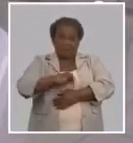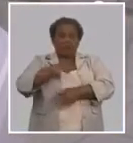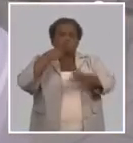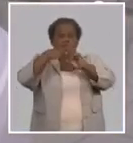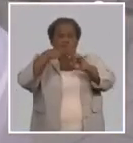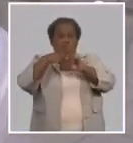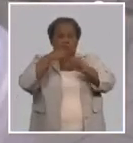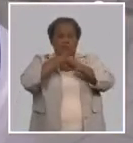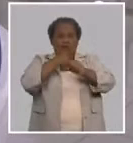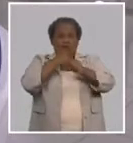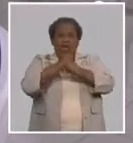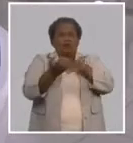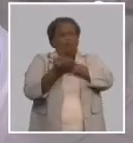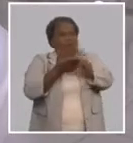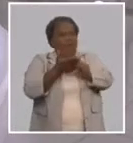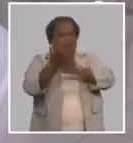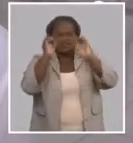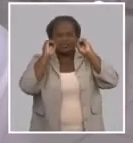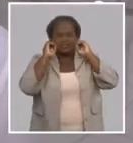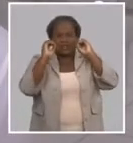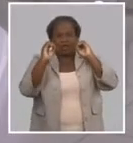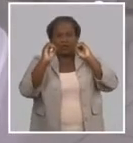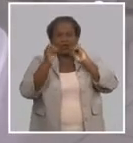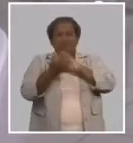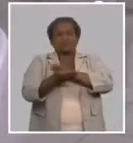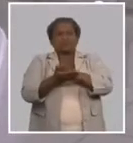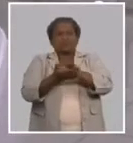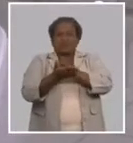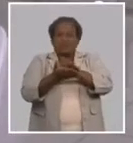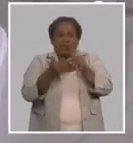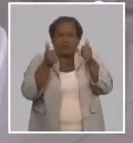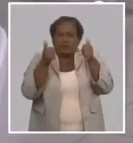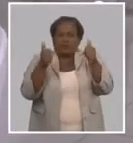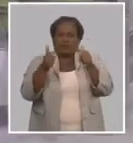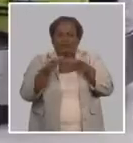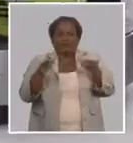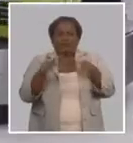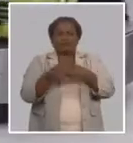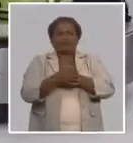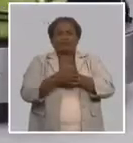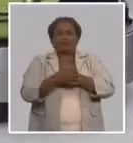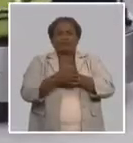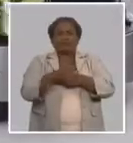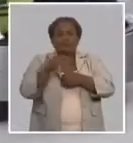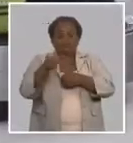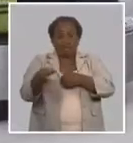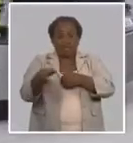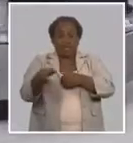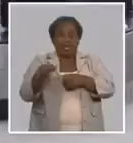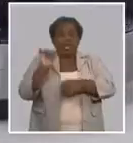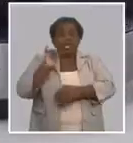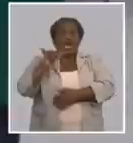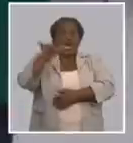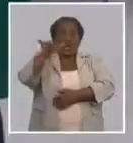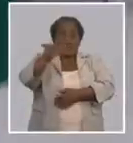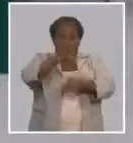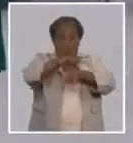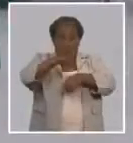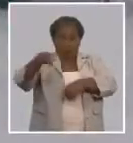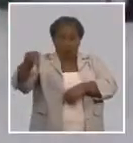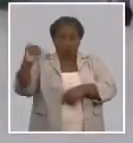trabajadores ninguno ahora ha manifestado ninguna en la pista aérea de la provincia de matanzas